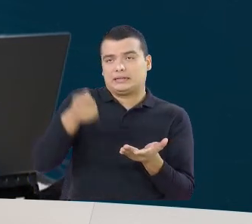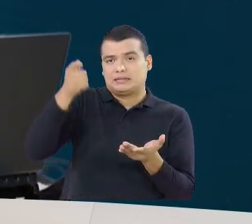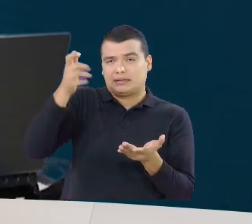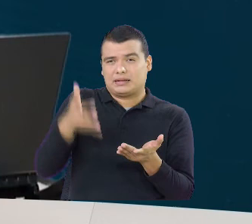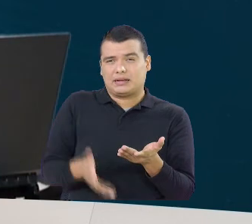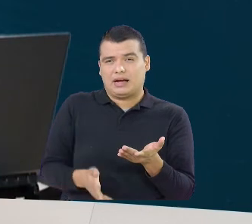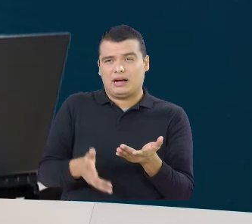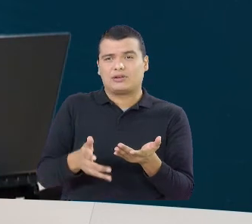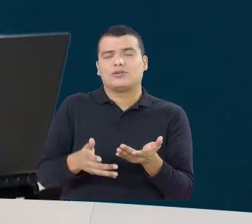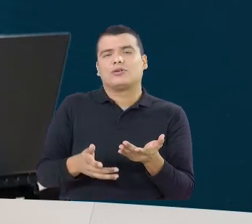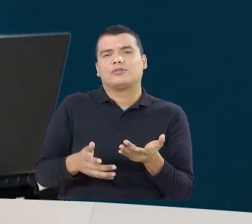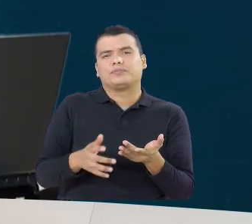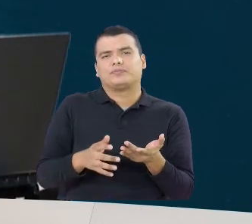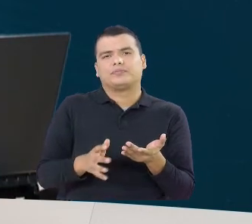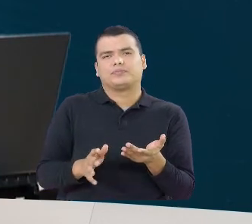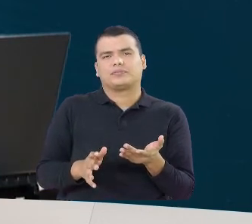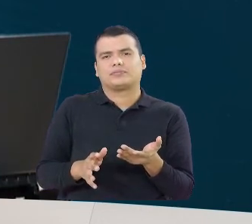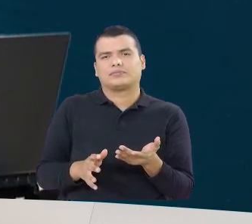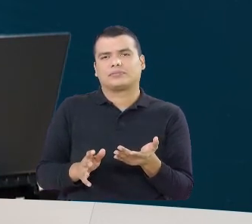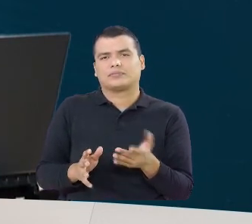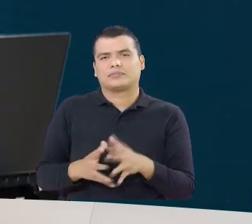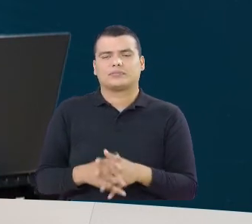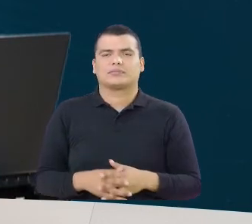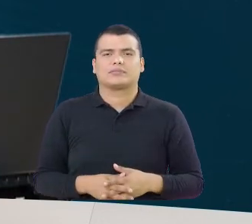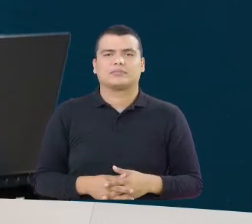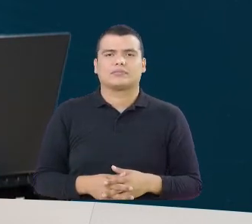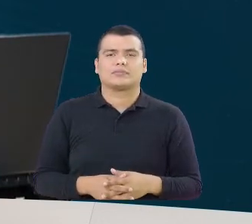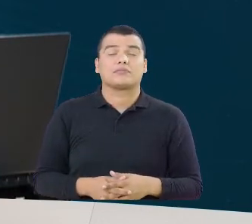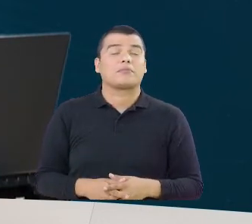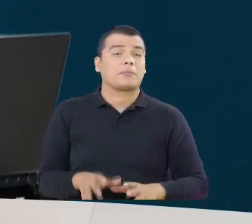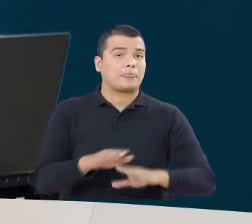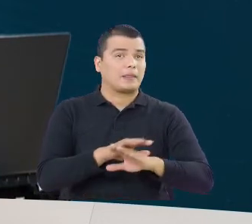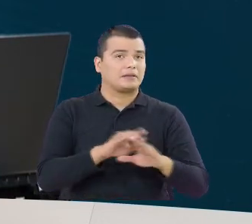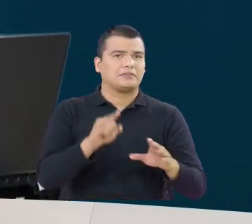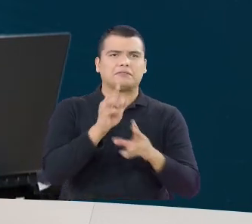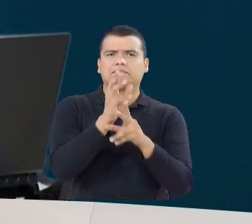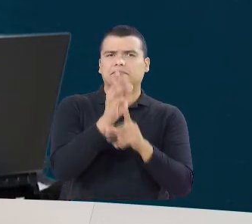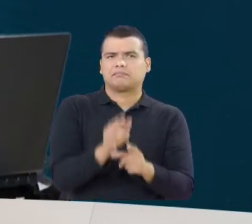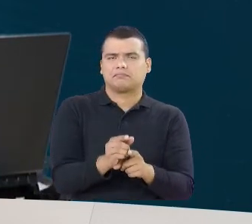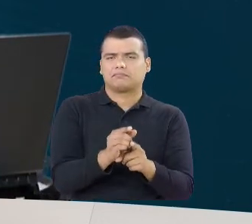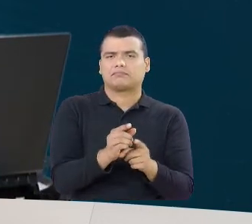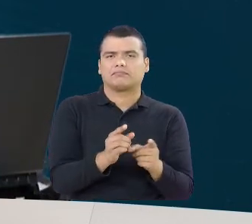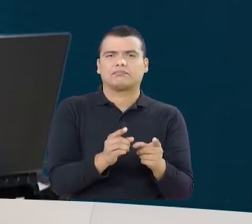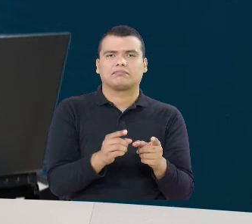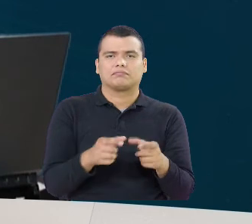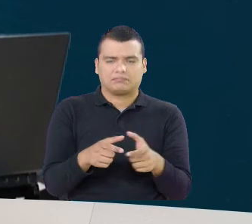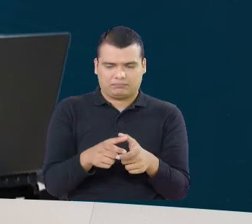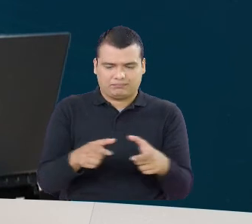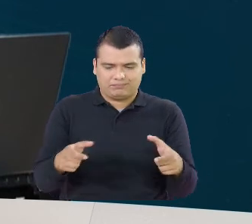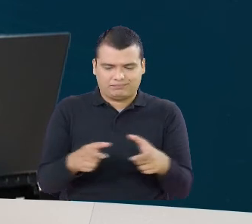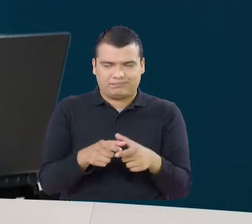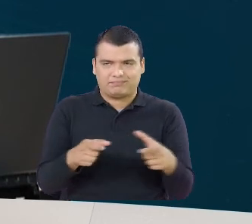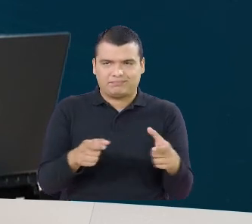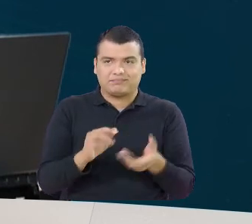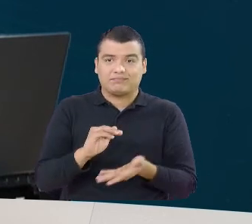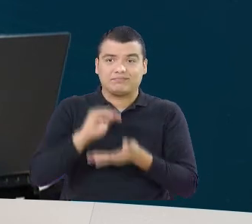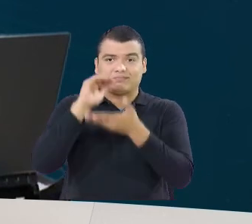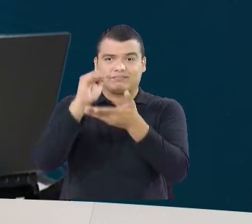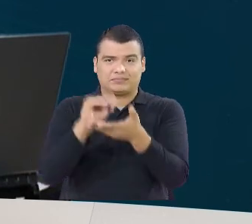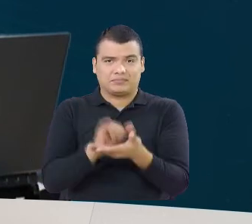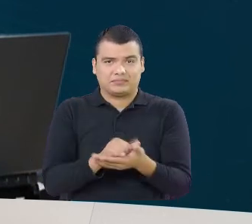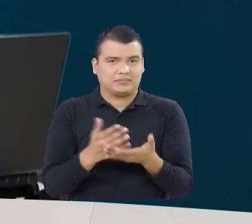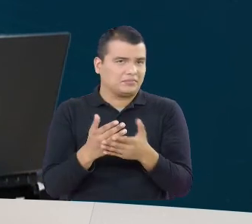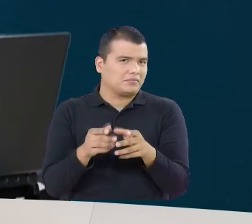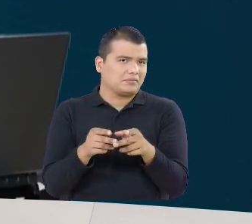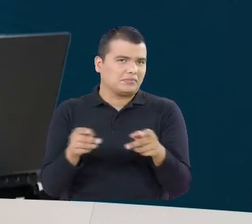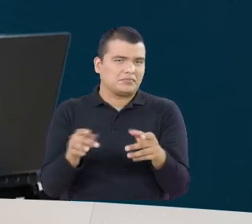lo que sea pagado es costoso. Entonces de ahí pueden descargar, yo descargué unos sobrecitos de esos que usan las personas para cuando van a